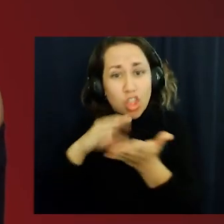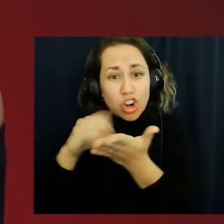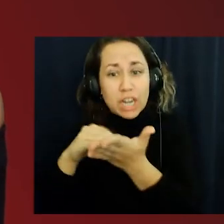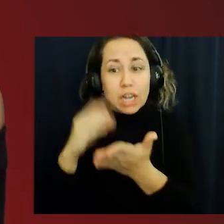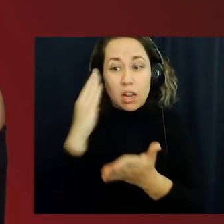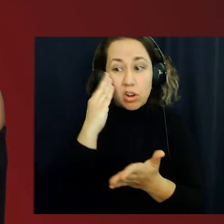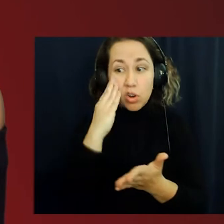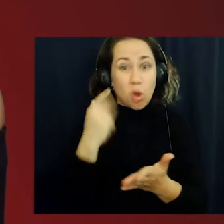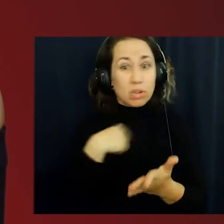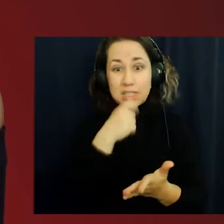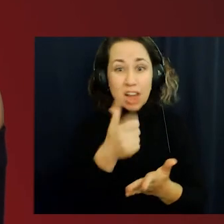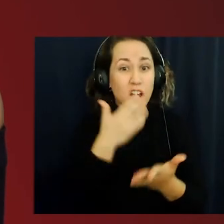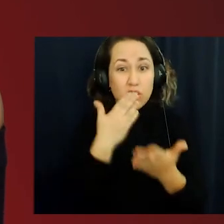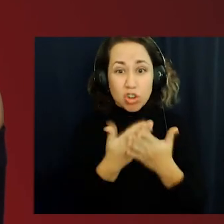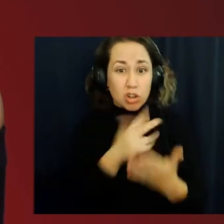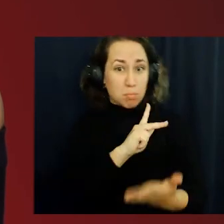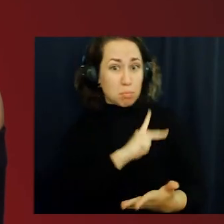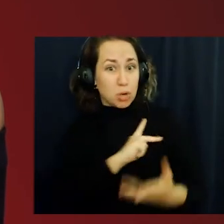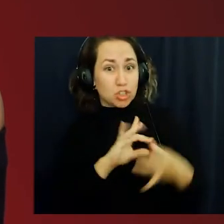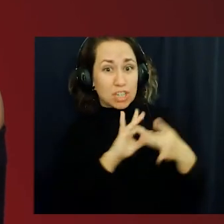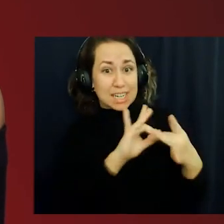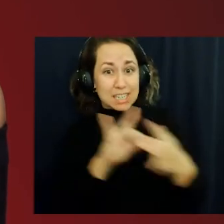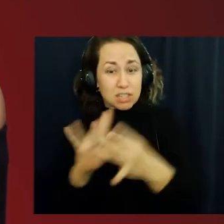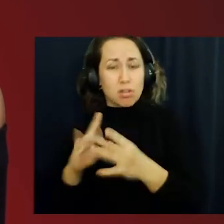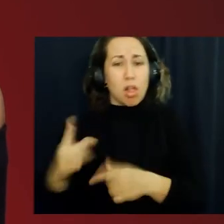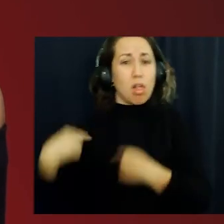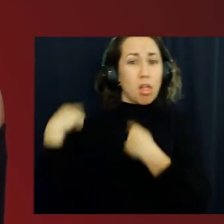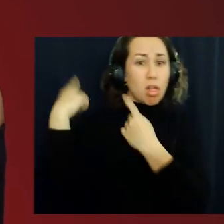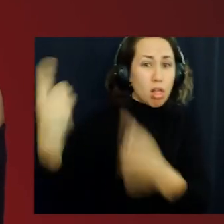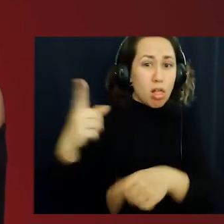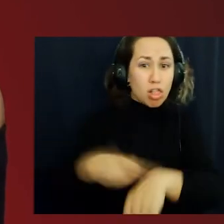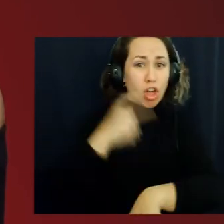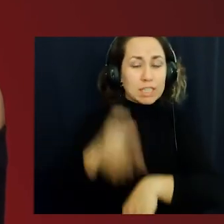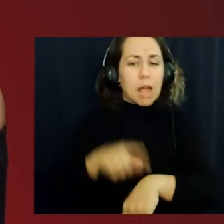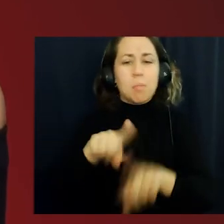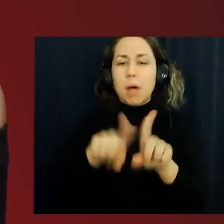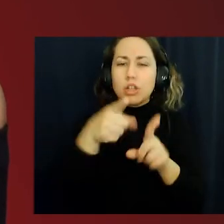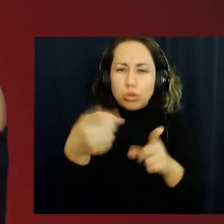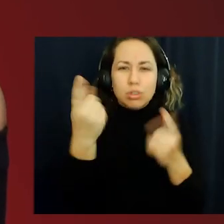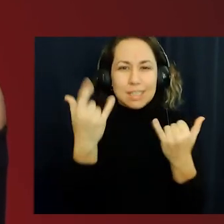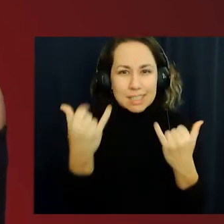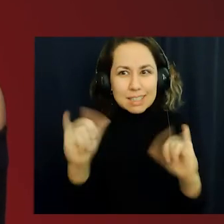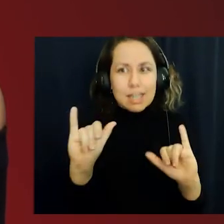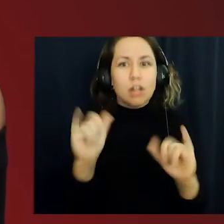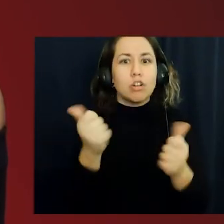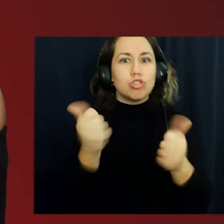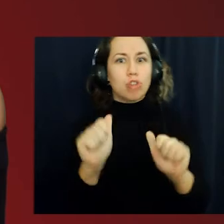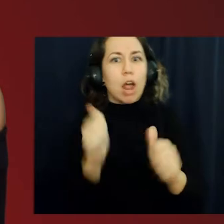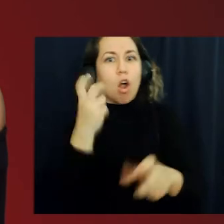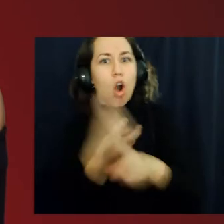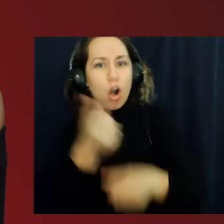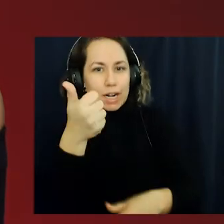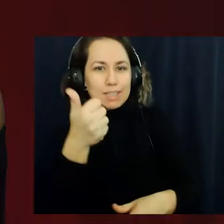tenido conexiones interpersonales por mucho, mucho tiempo, pero se han esforzado y lo aprecio.